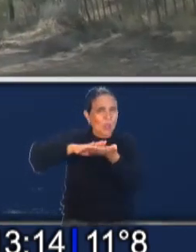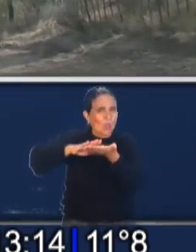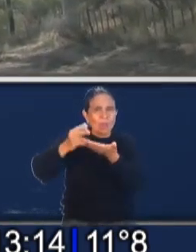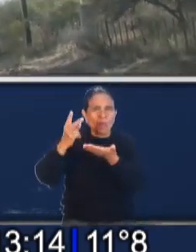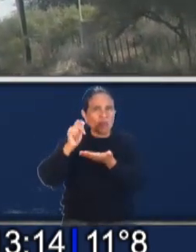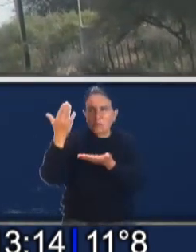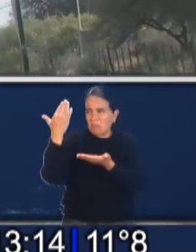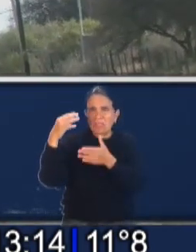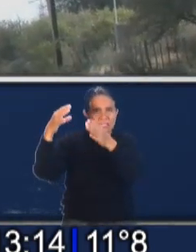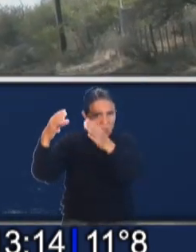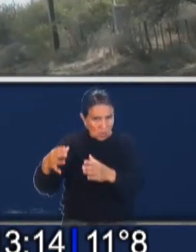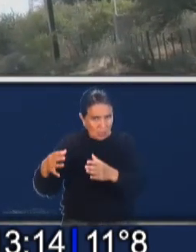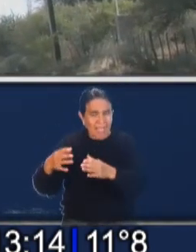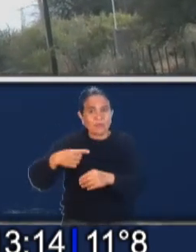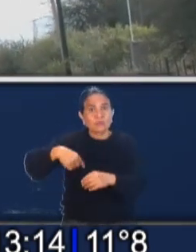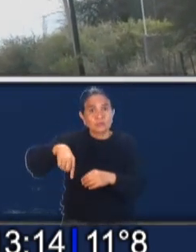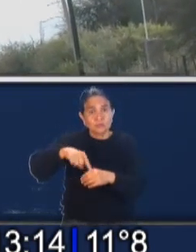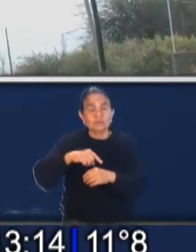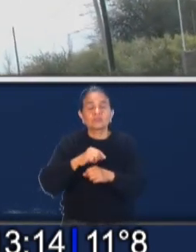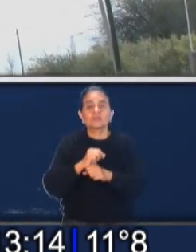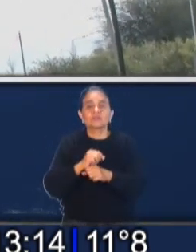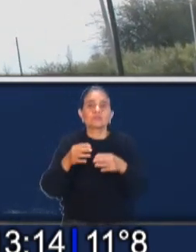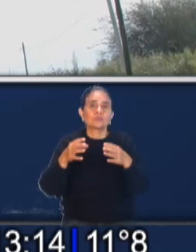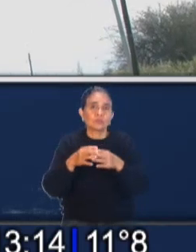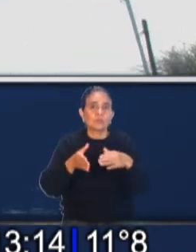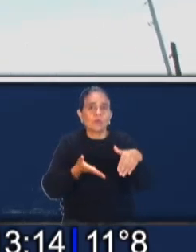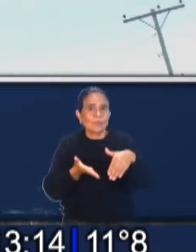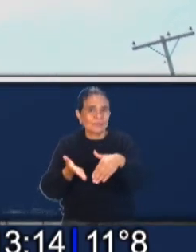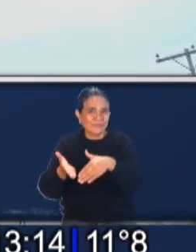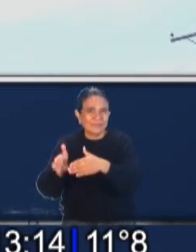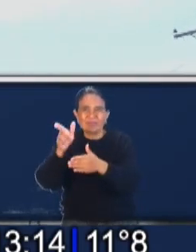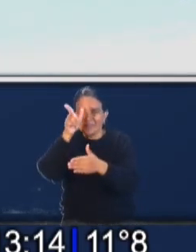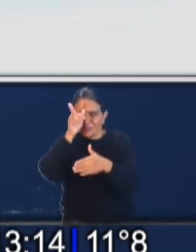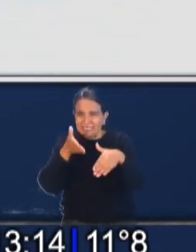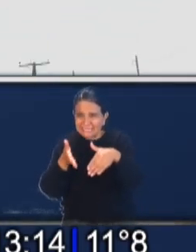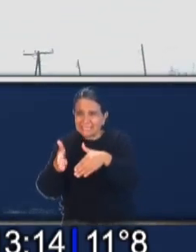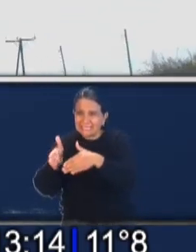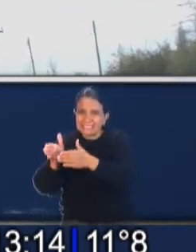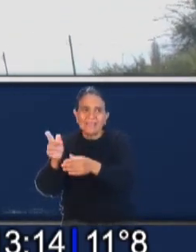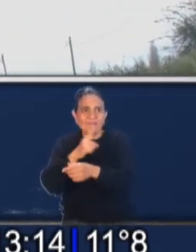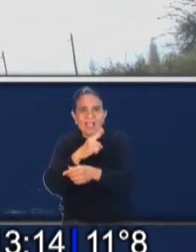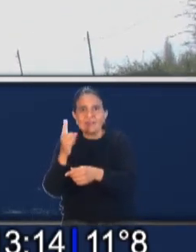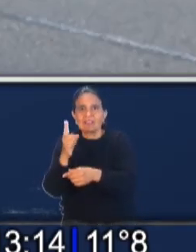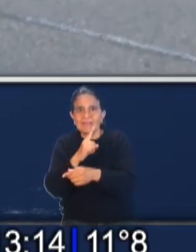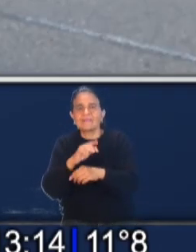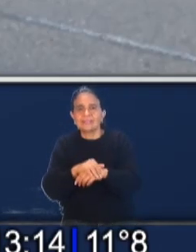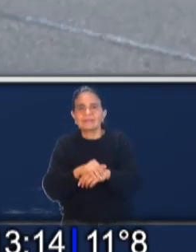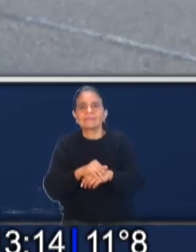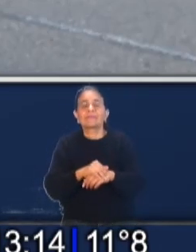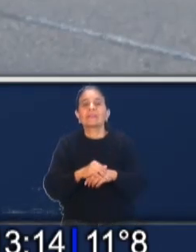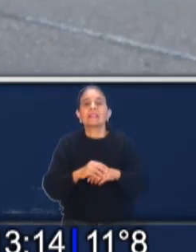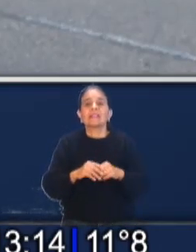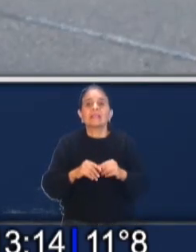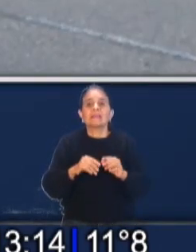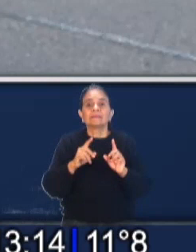Así que permanentemente tenemos tanto la caminera, la policía caminera recorriendo la autopista, como la ambiental también. Necesitamos